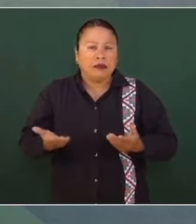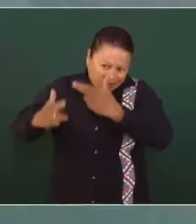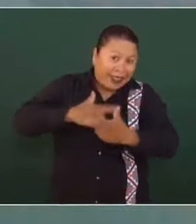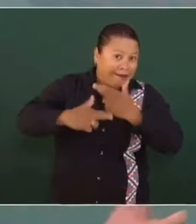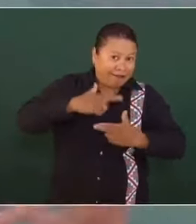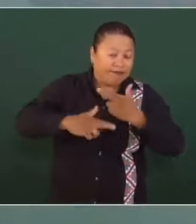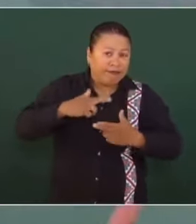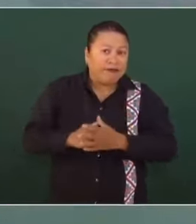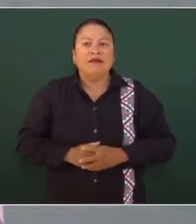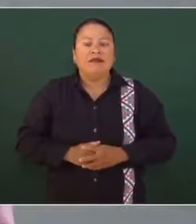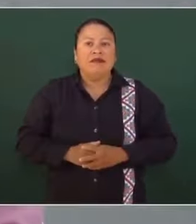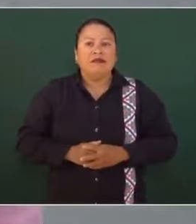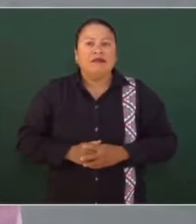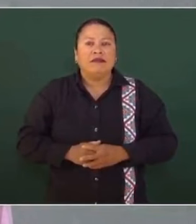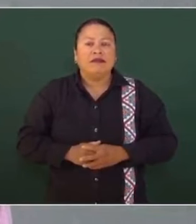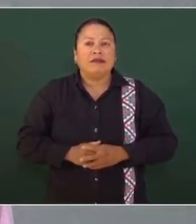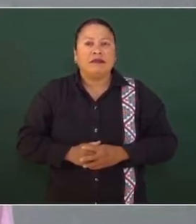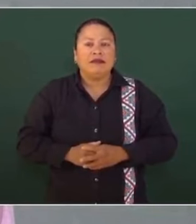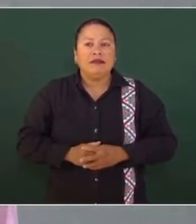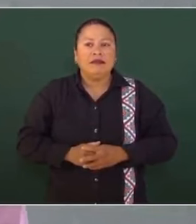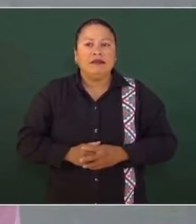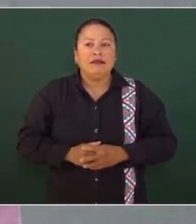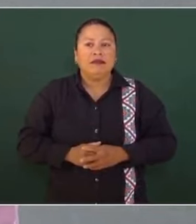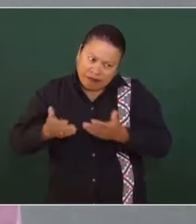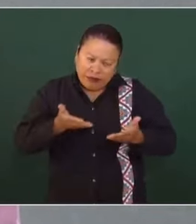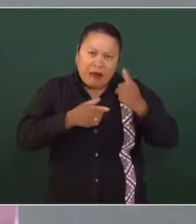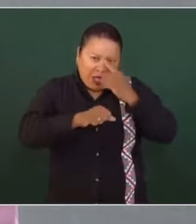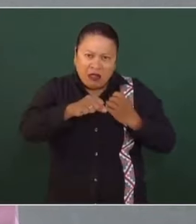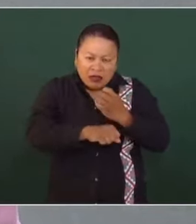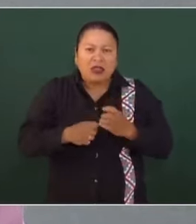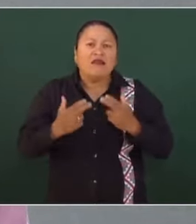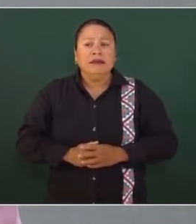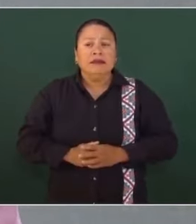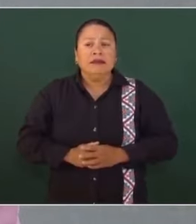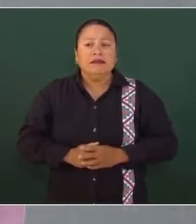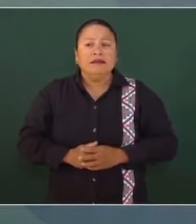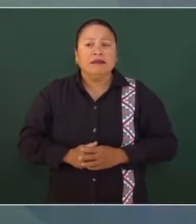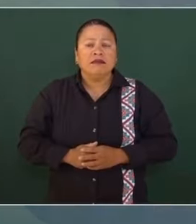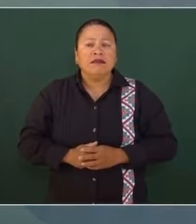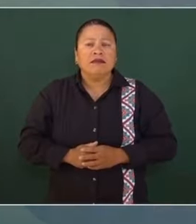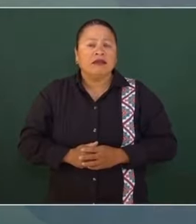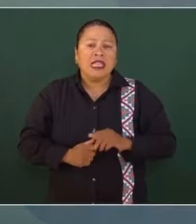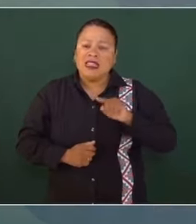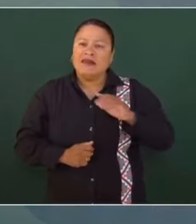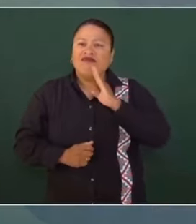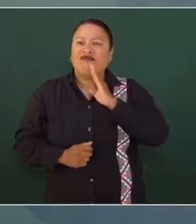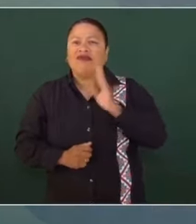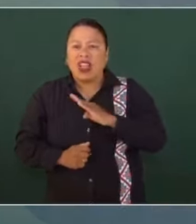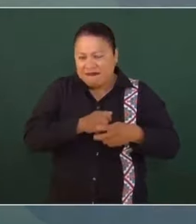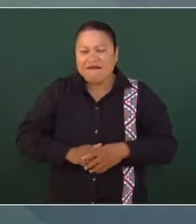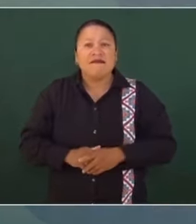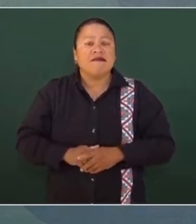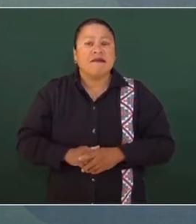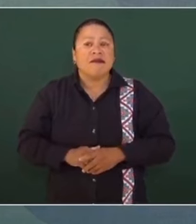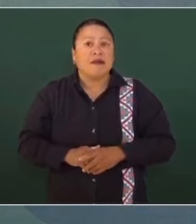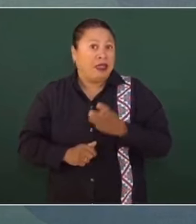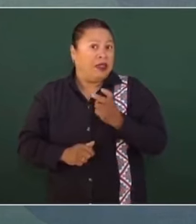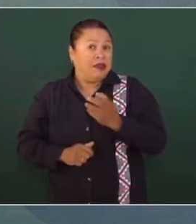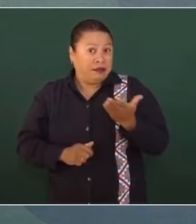devuelva lo sustraído al Estado, a la Hacienda Pública, lo que ilegalmente obtuvo. Y